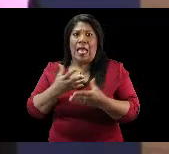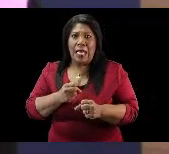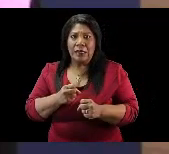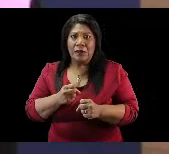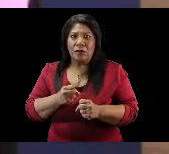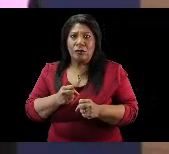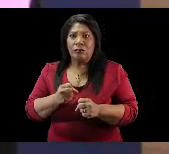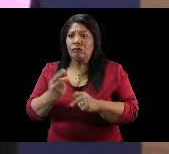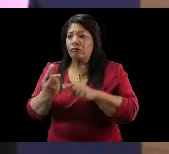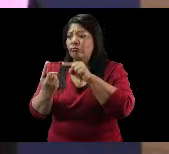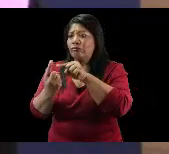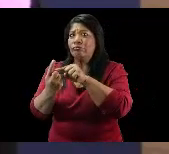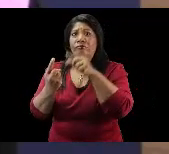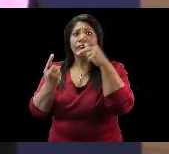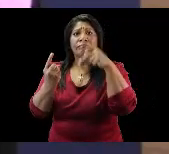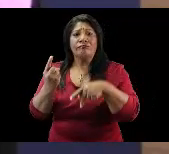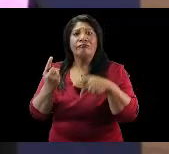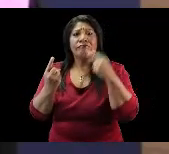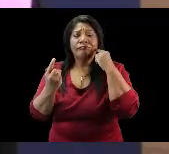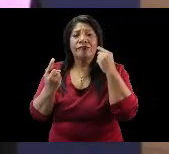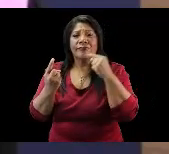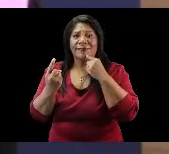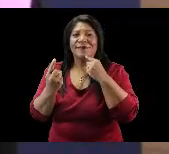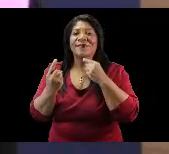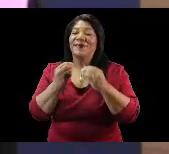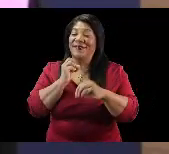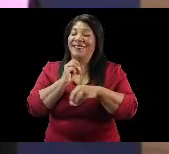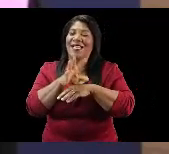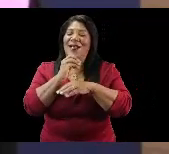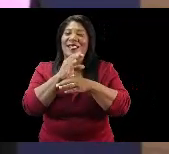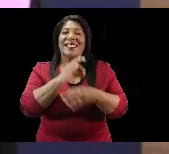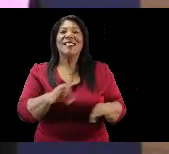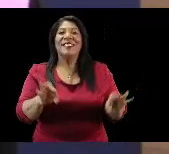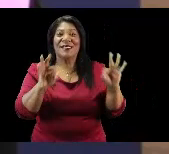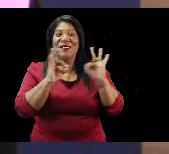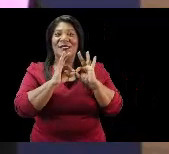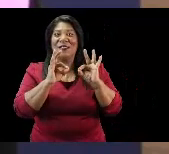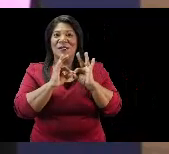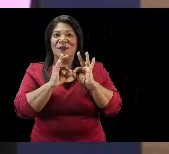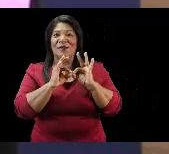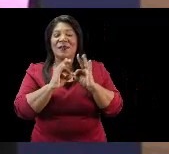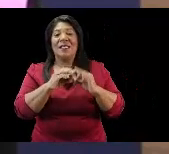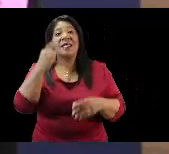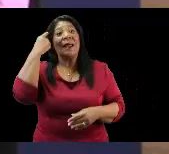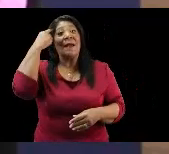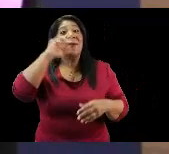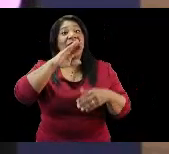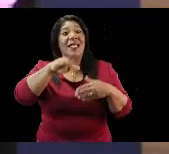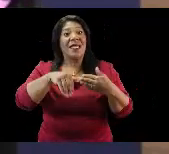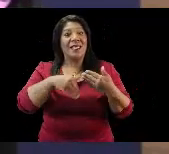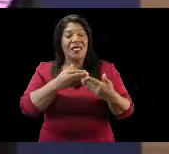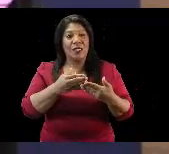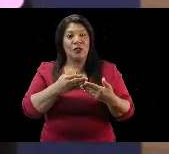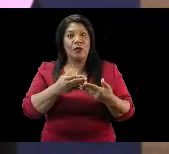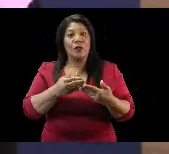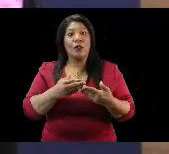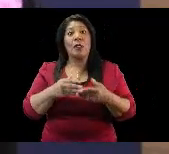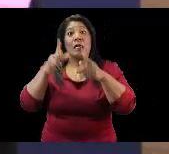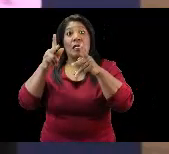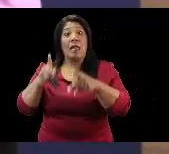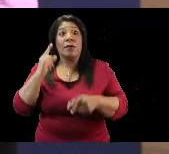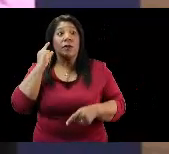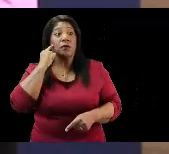en ese momento? Entonces estas recomendaciones son muy válidas, más que todo es como para que la persona se